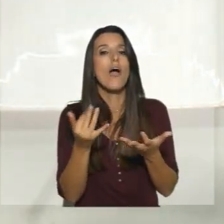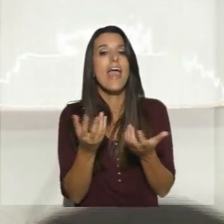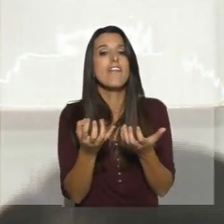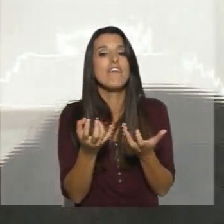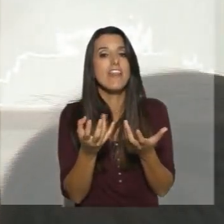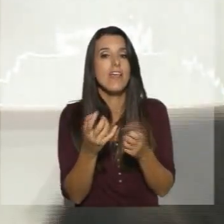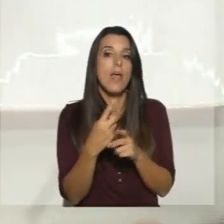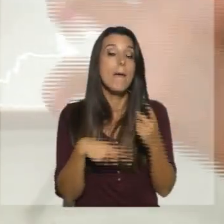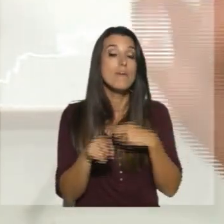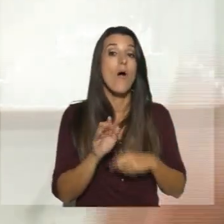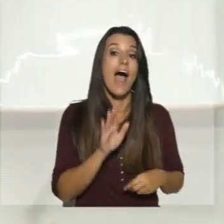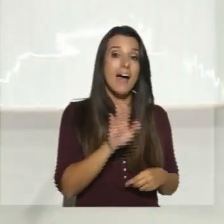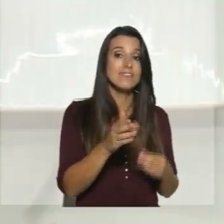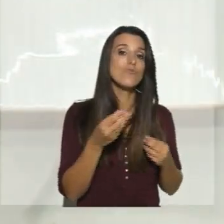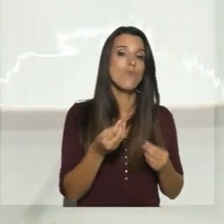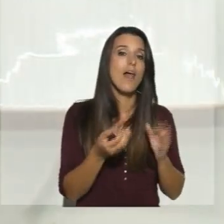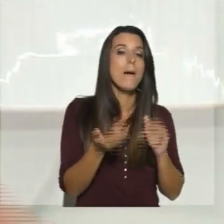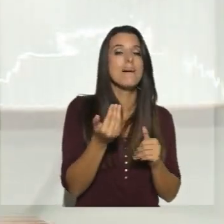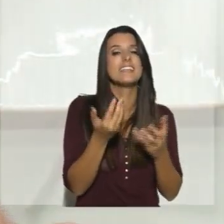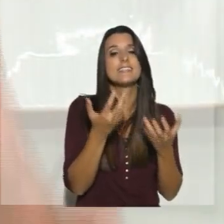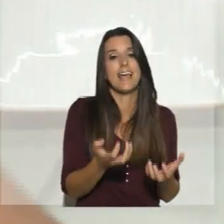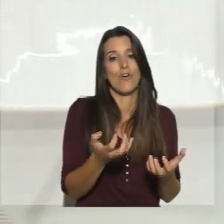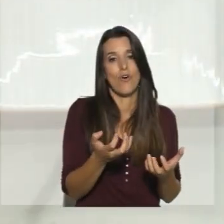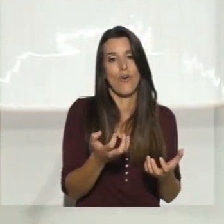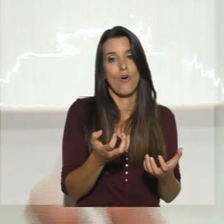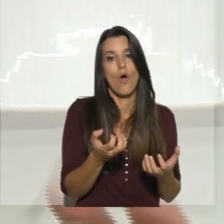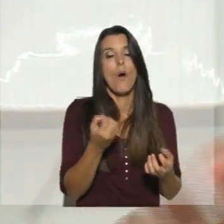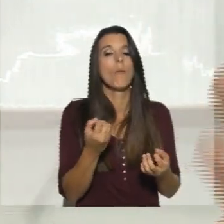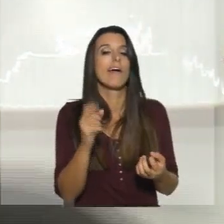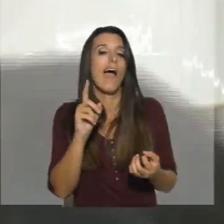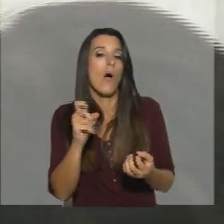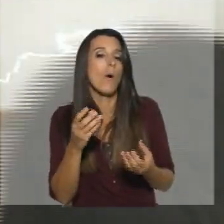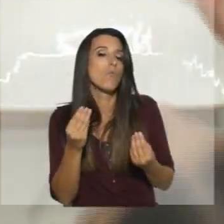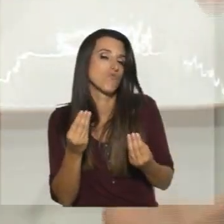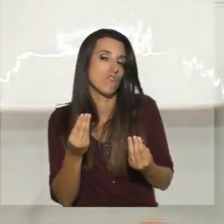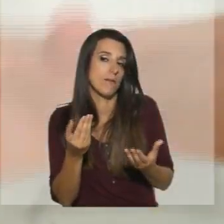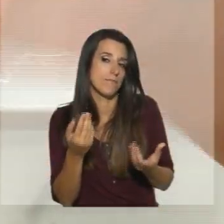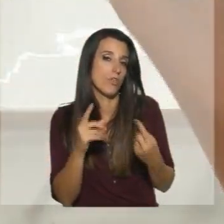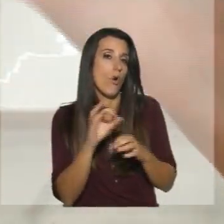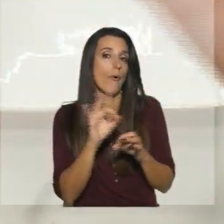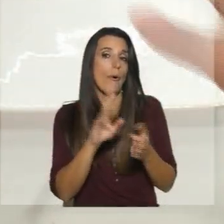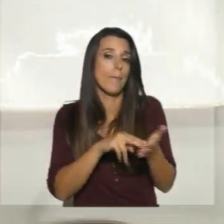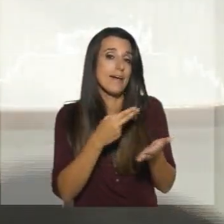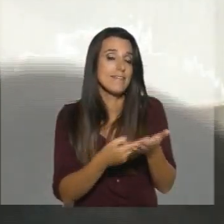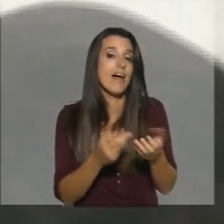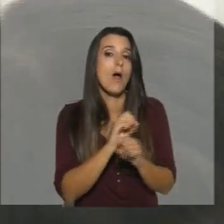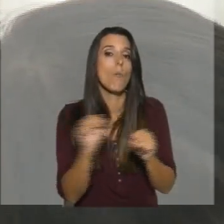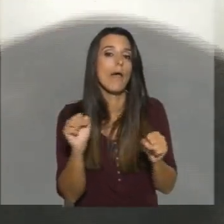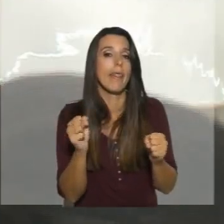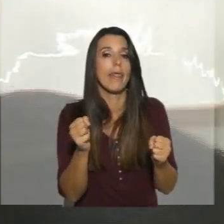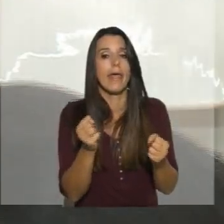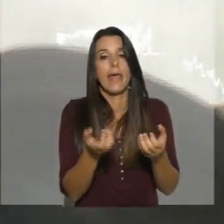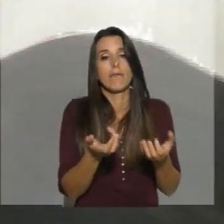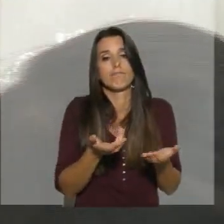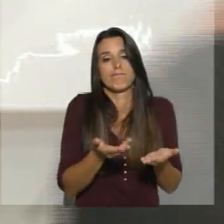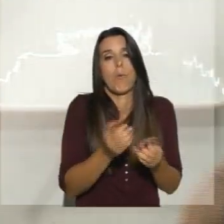compota. Pero de esta manera lo que vos conseguís es que quede más sequito. Bien. Porque si haces la compota te absorbe como mucha agua. O si no, una manzana asada también podría ser. Mm. Pero me